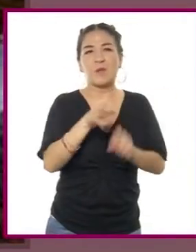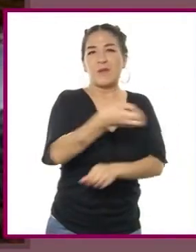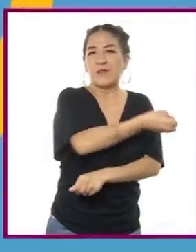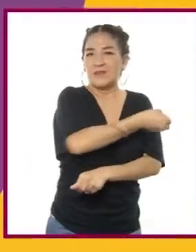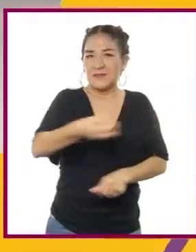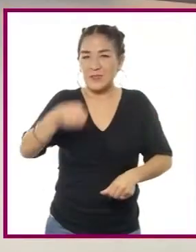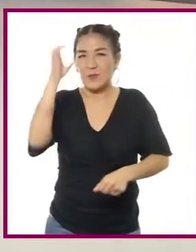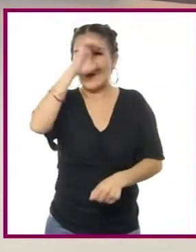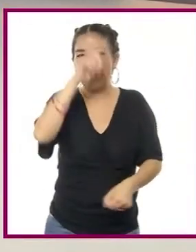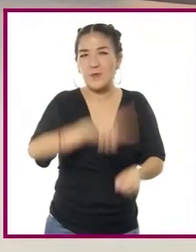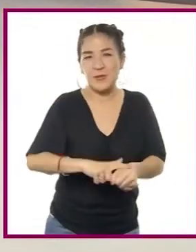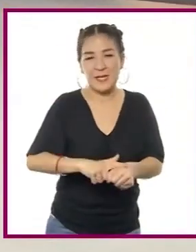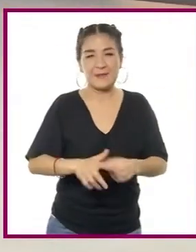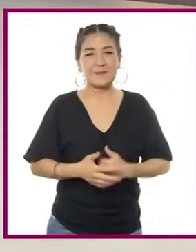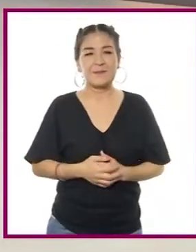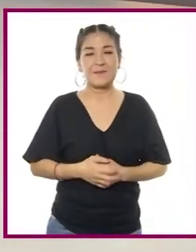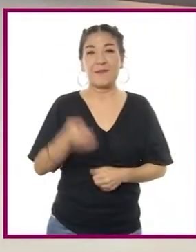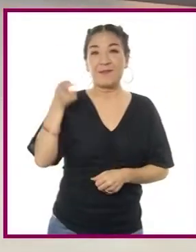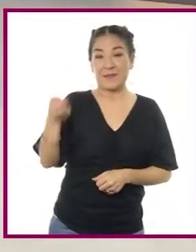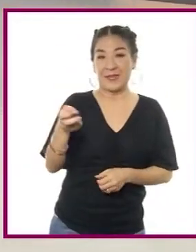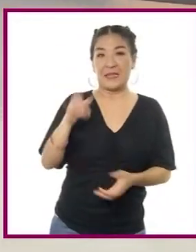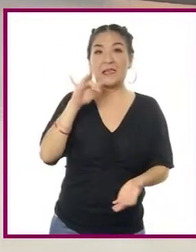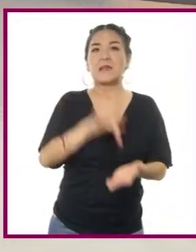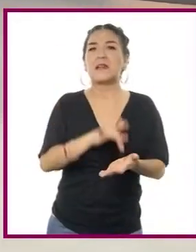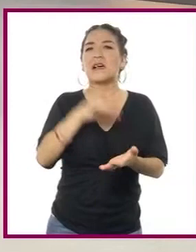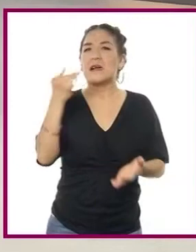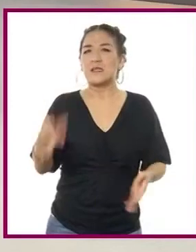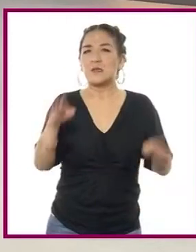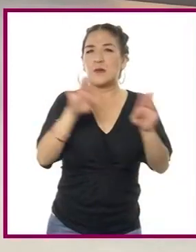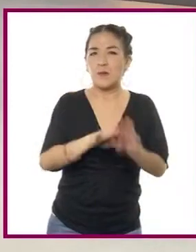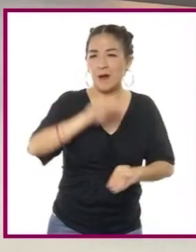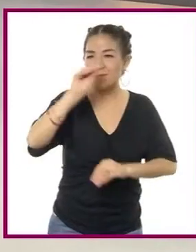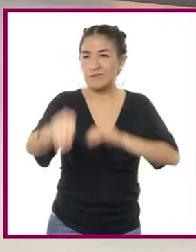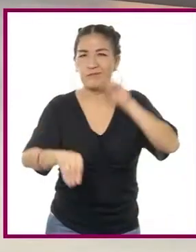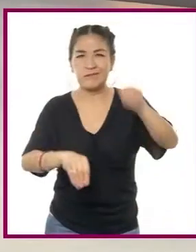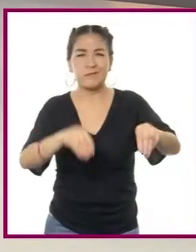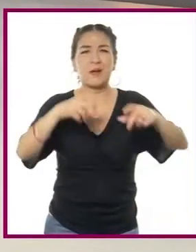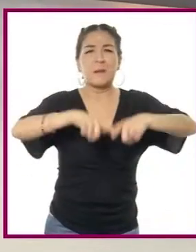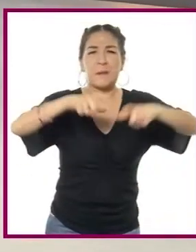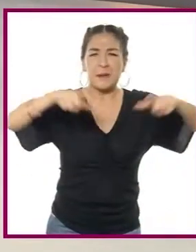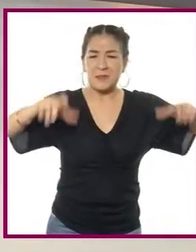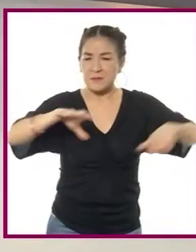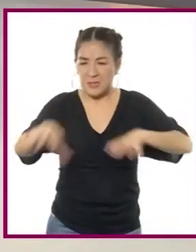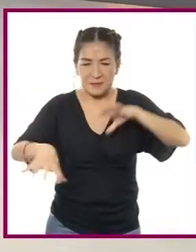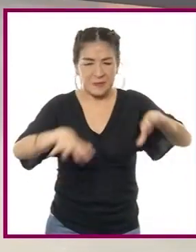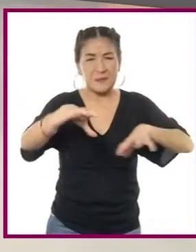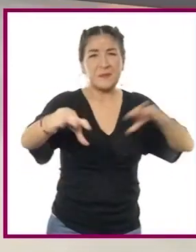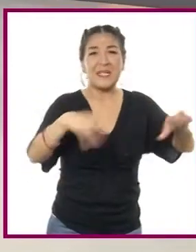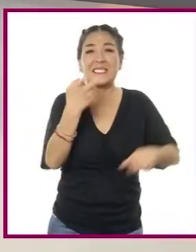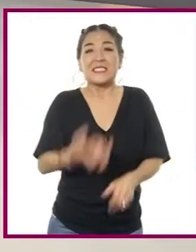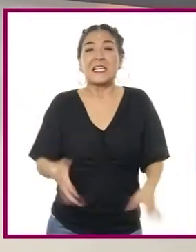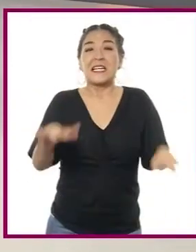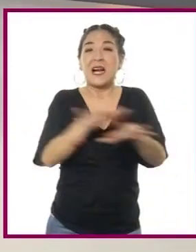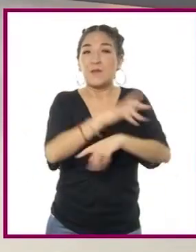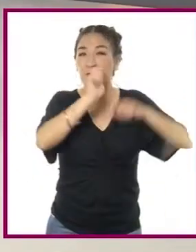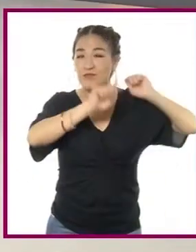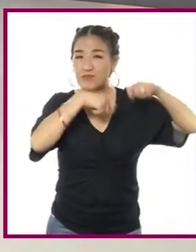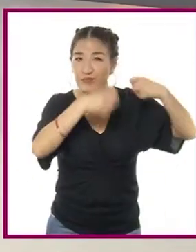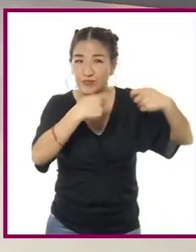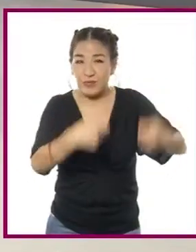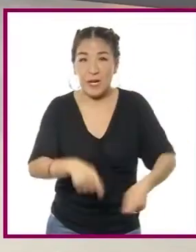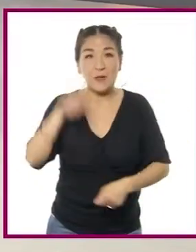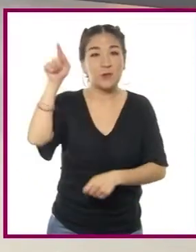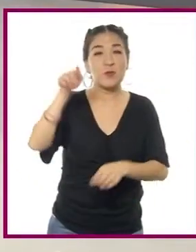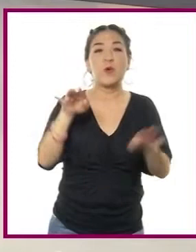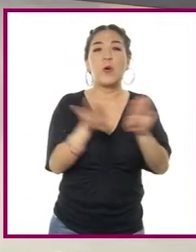culturales. Gracias a la enorme extensión territorial de la Nueva España, los productos tradicionales mesoamericanos